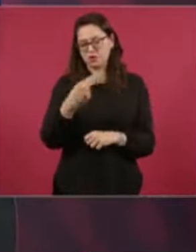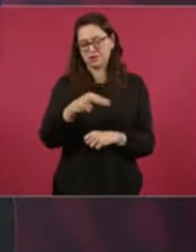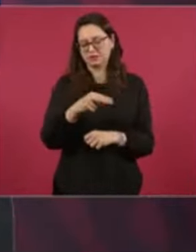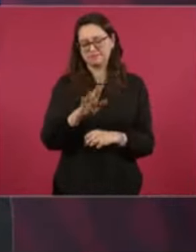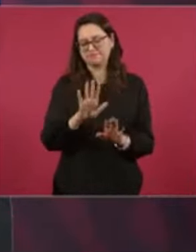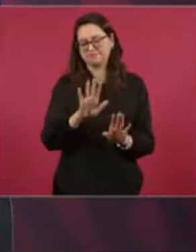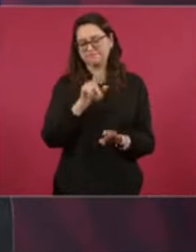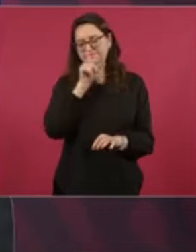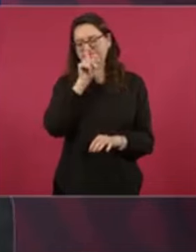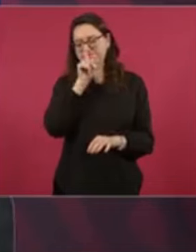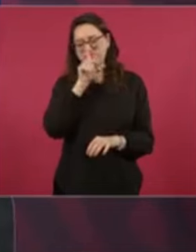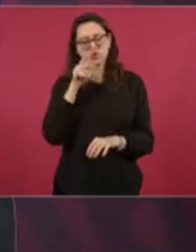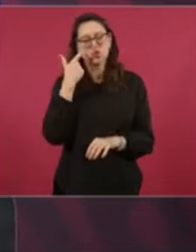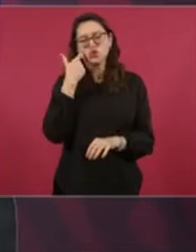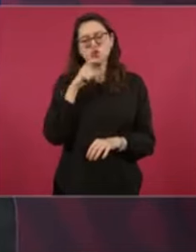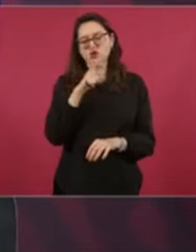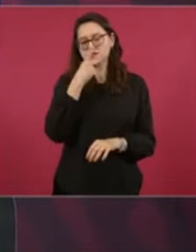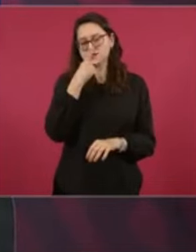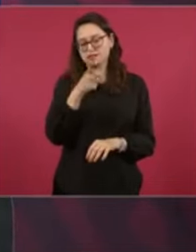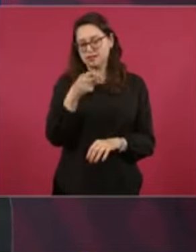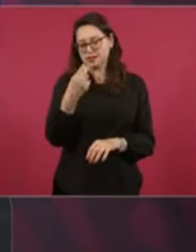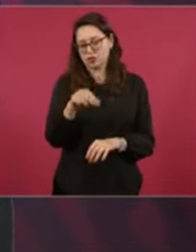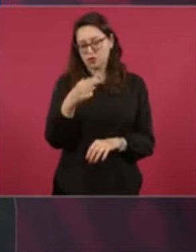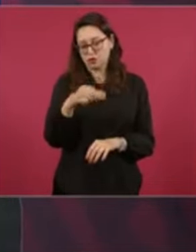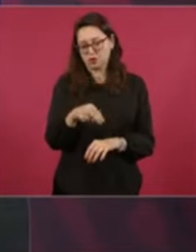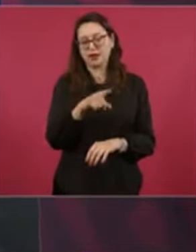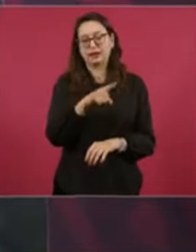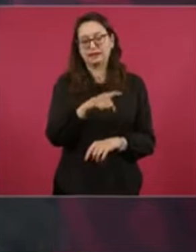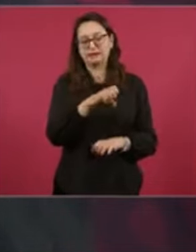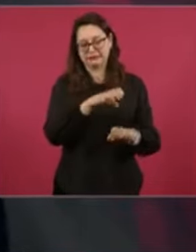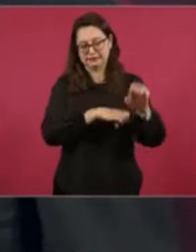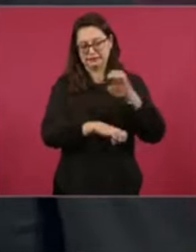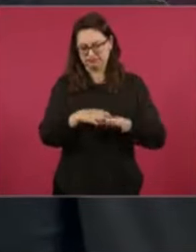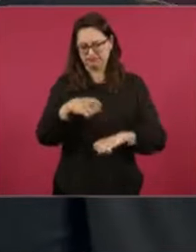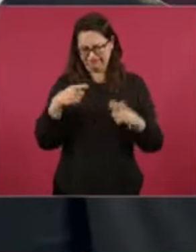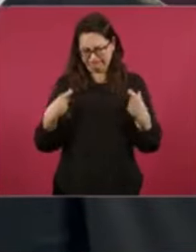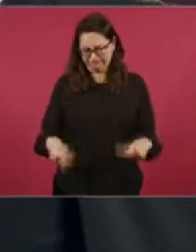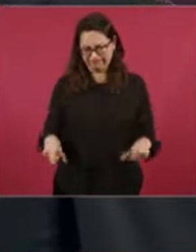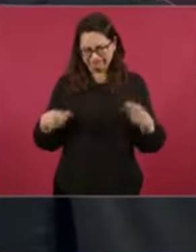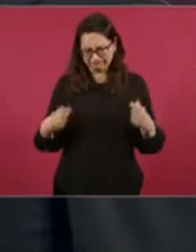pueden imaginarse. Que me dijo, ¿por qué?